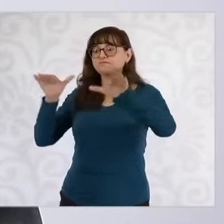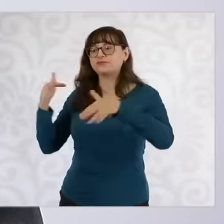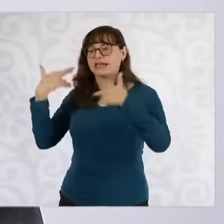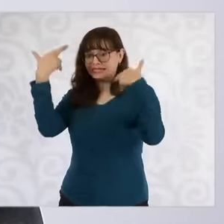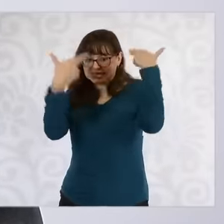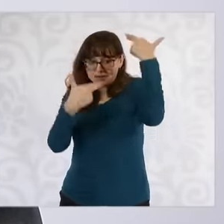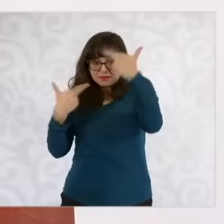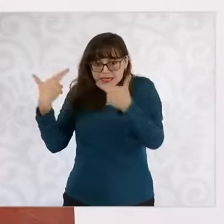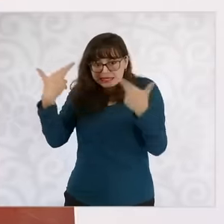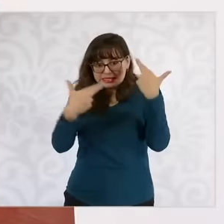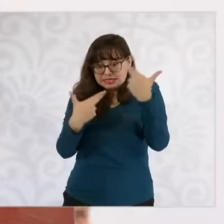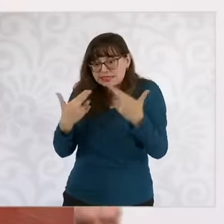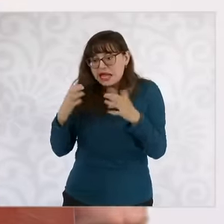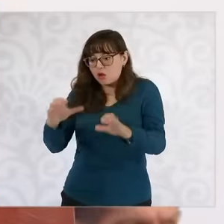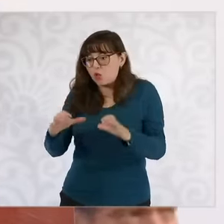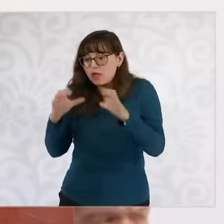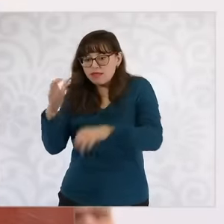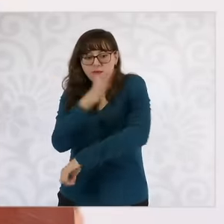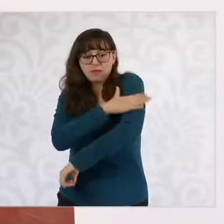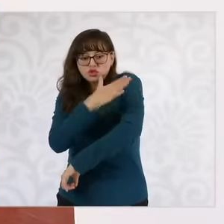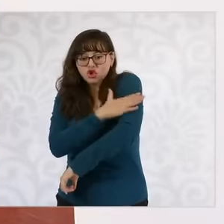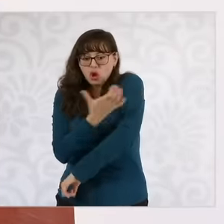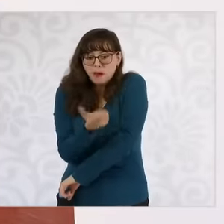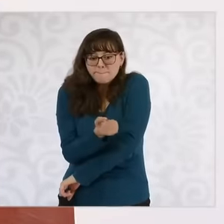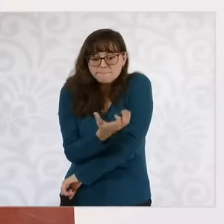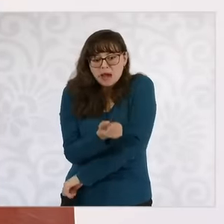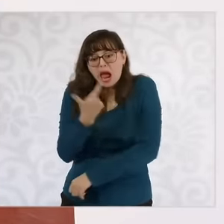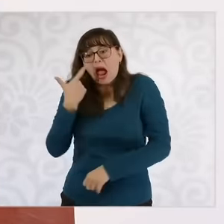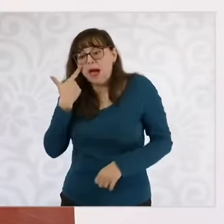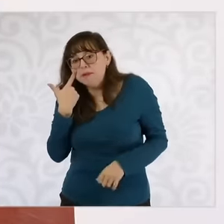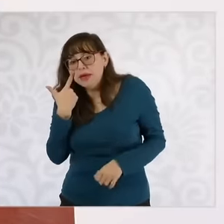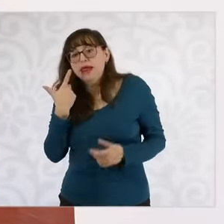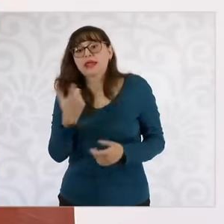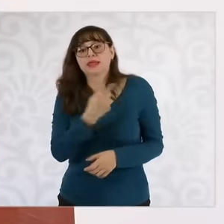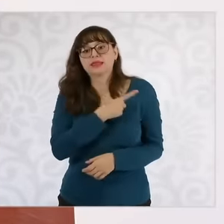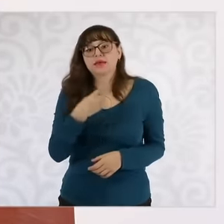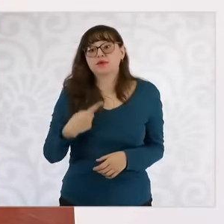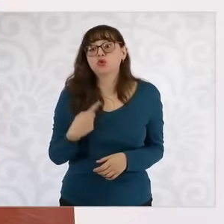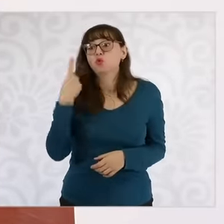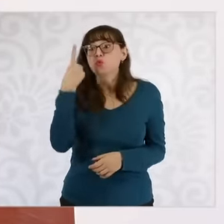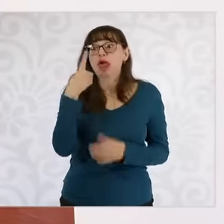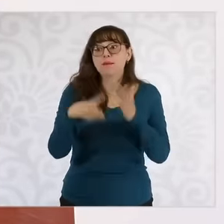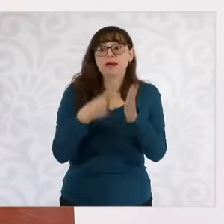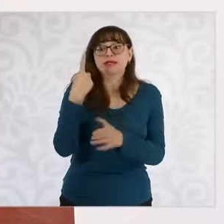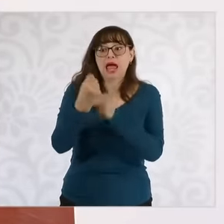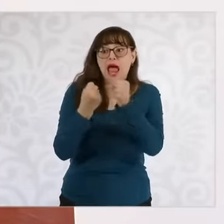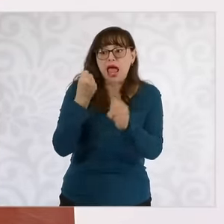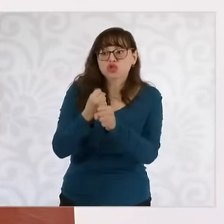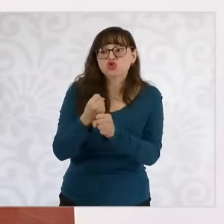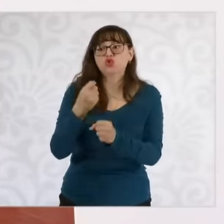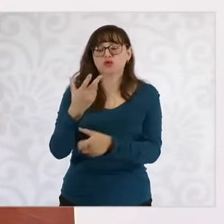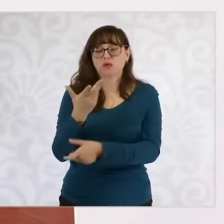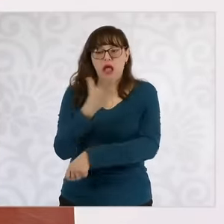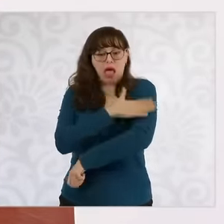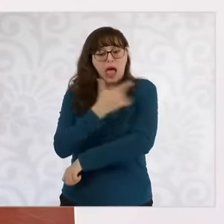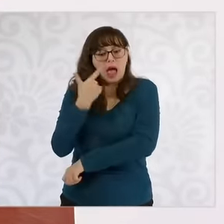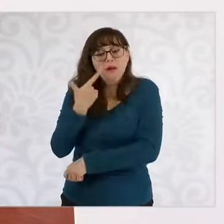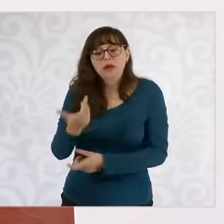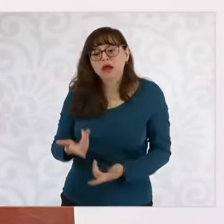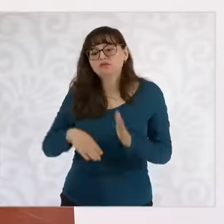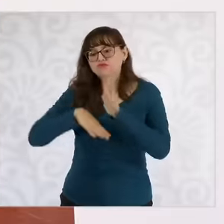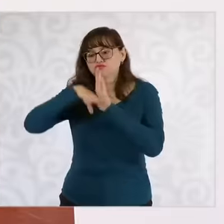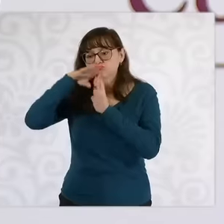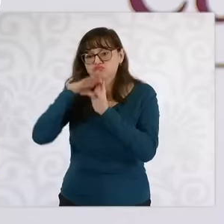salud, de que se tomen la presión arterial cuando menos una vez al año. Cuando menos. De esa